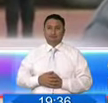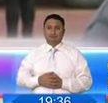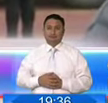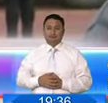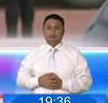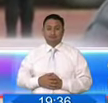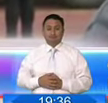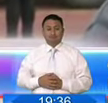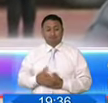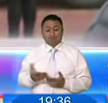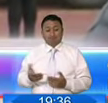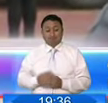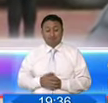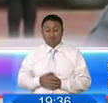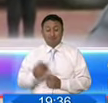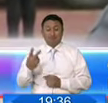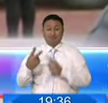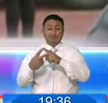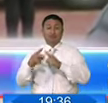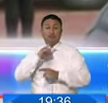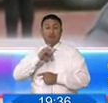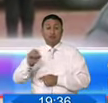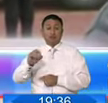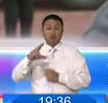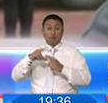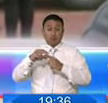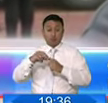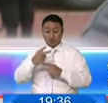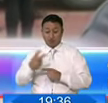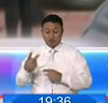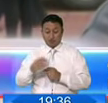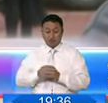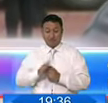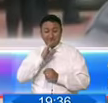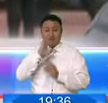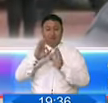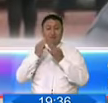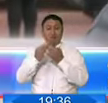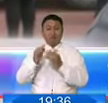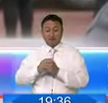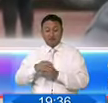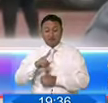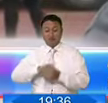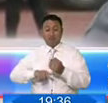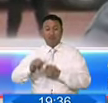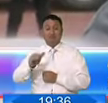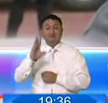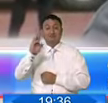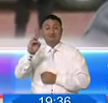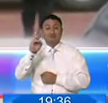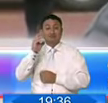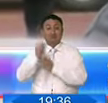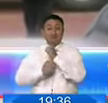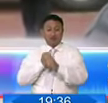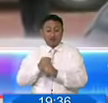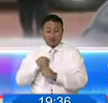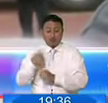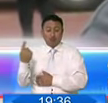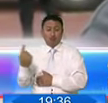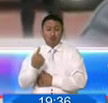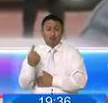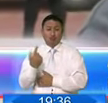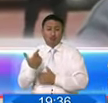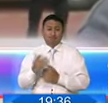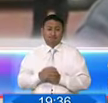cabeza de familia tanto mi tío como mi primo con una nenita de seis años que la de jaguar bueno